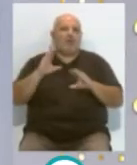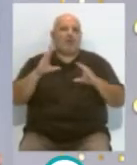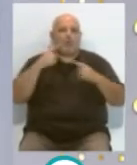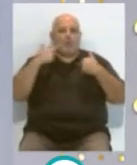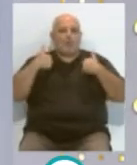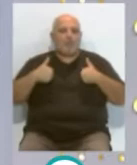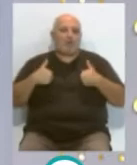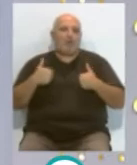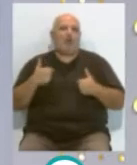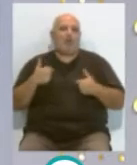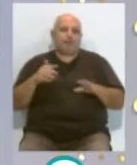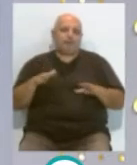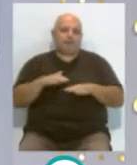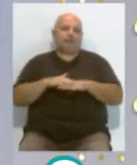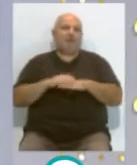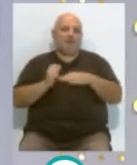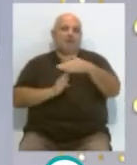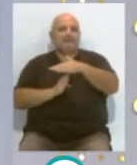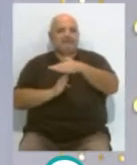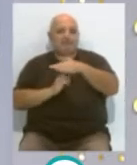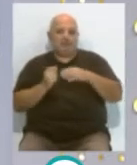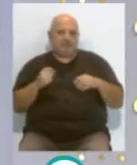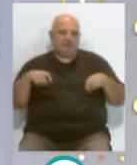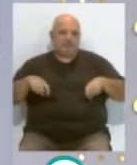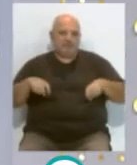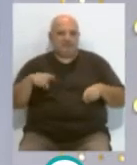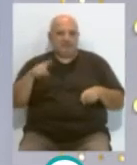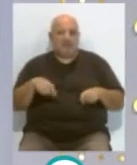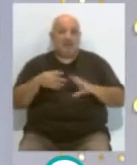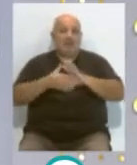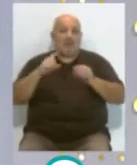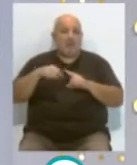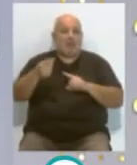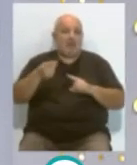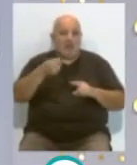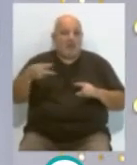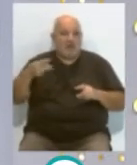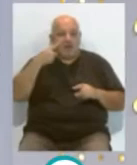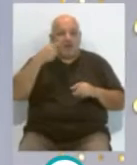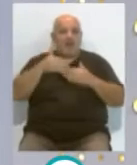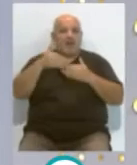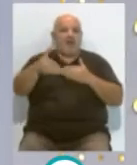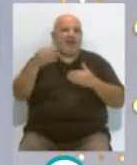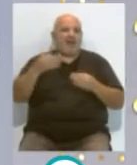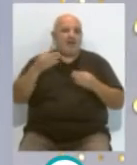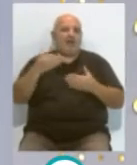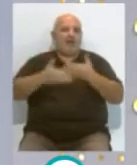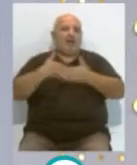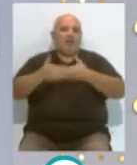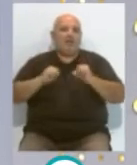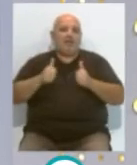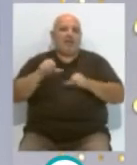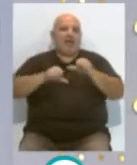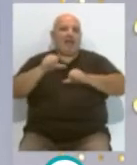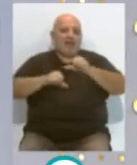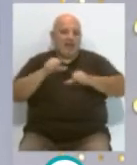llega un momento que dice basta, ¿no? Y habrá que ver también, una vez que termine el tema de la Olimpiada, pues incorporarse directamente, prácticamente ya estará empezando la